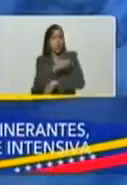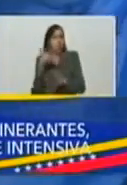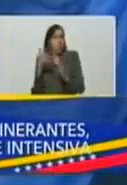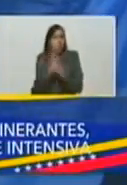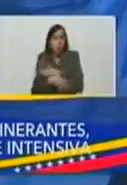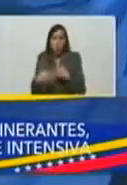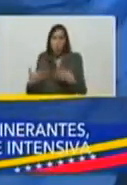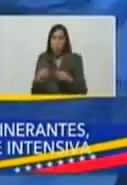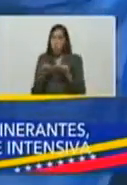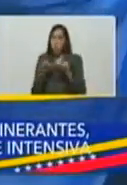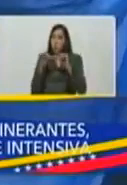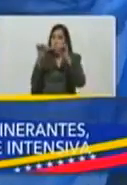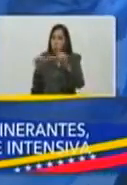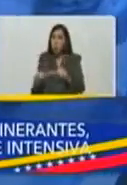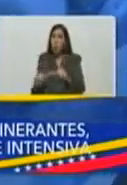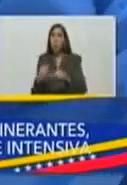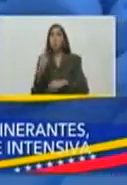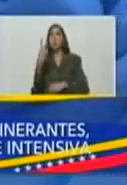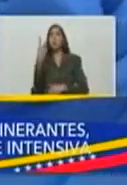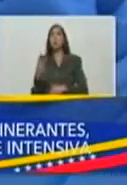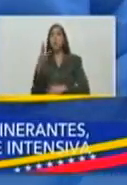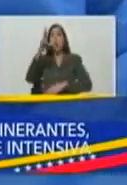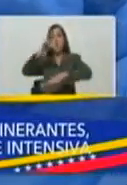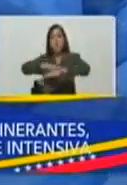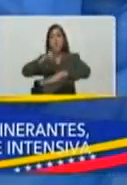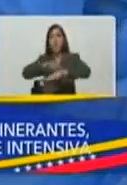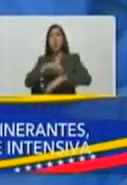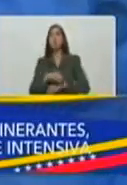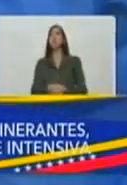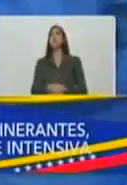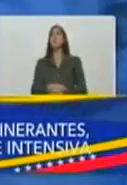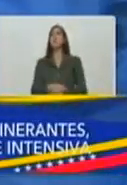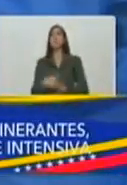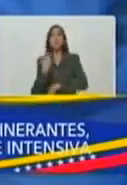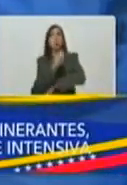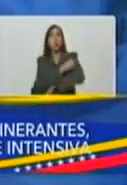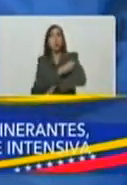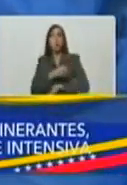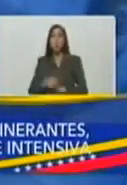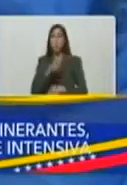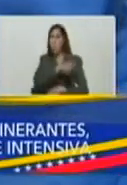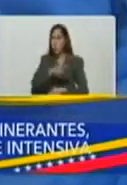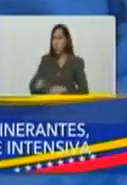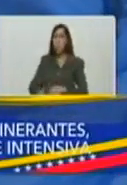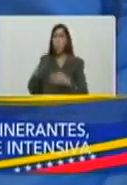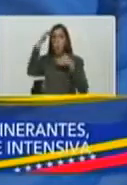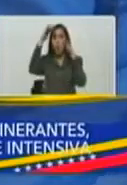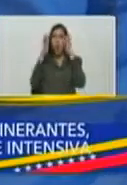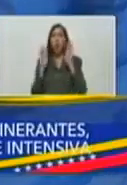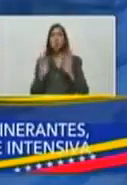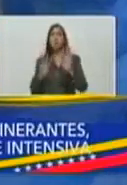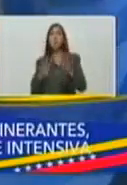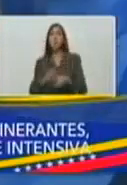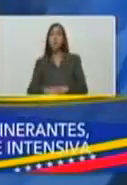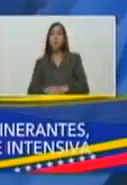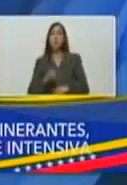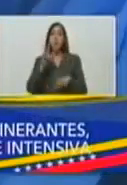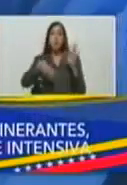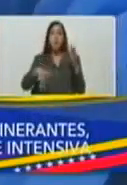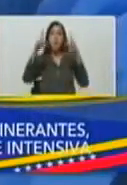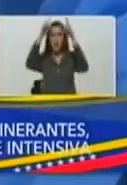manera permanente con 2 médicos, 9 vacunadores, 3 enfermeras, 2 registradores,